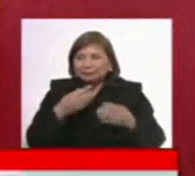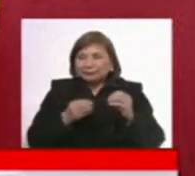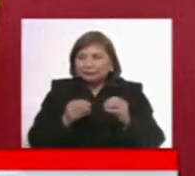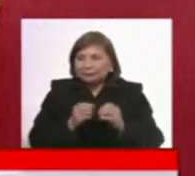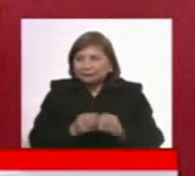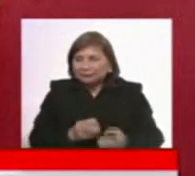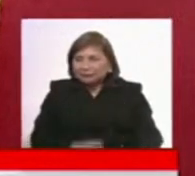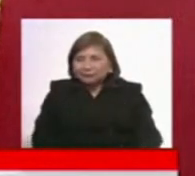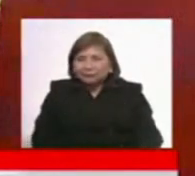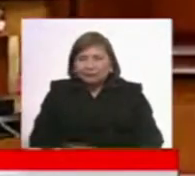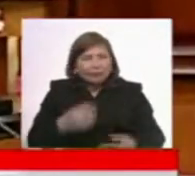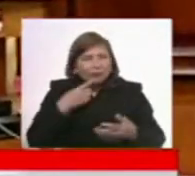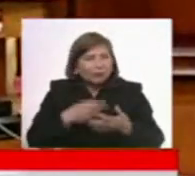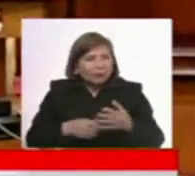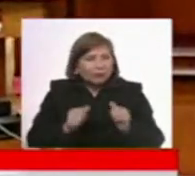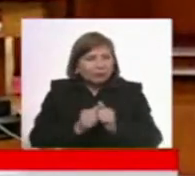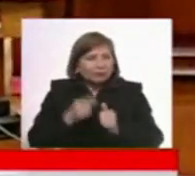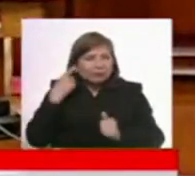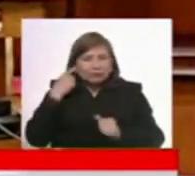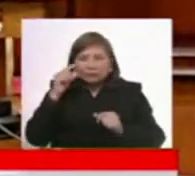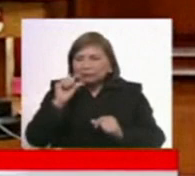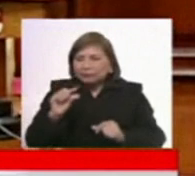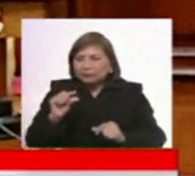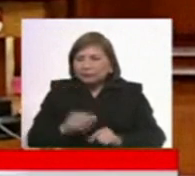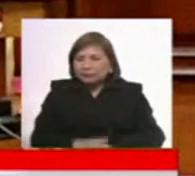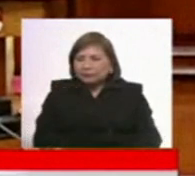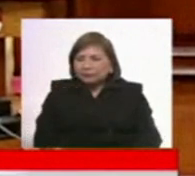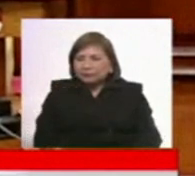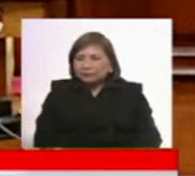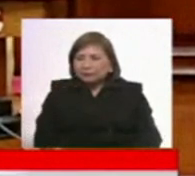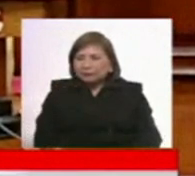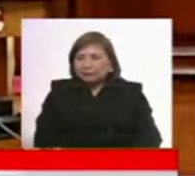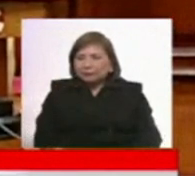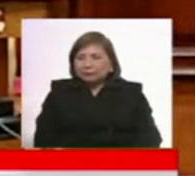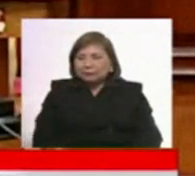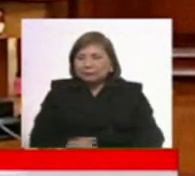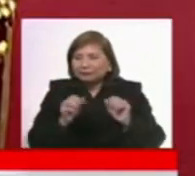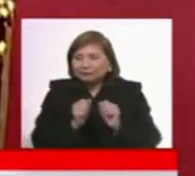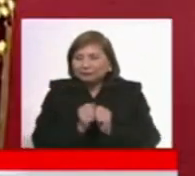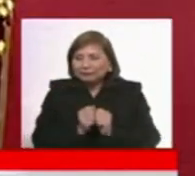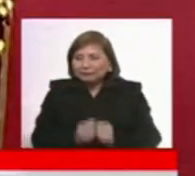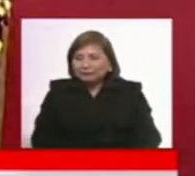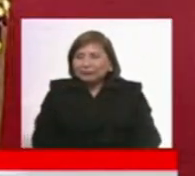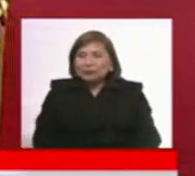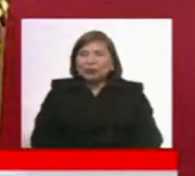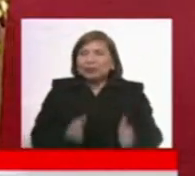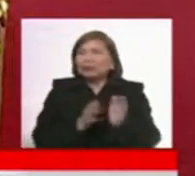Perú tiene una nueva presidenta, primera mujer en el cargo después de que el Congreso destituyera al expresidente Pedro